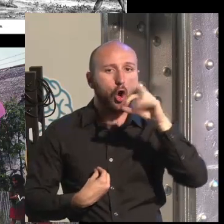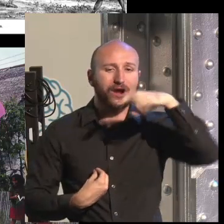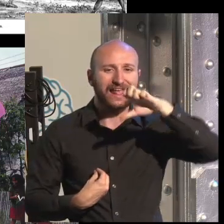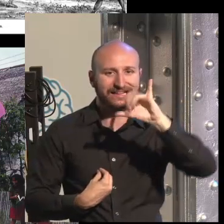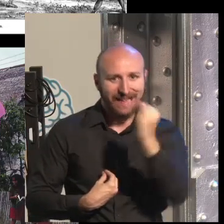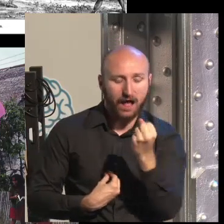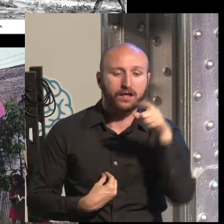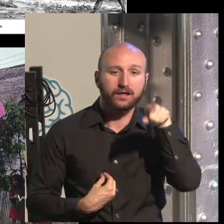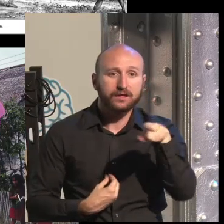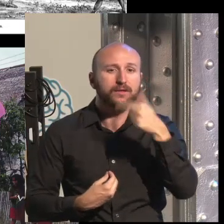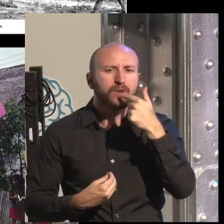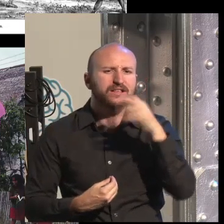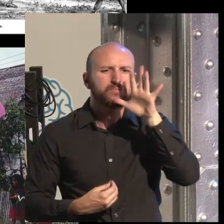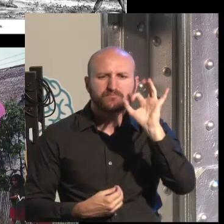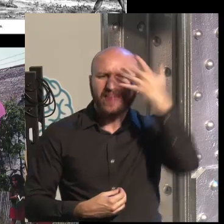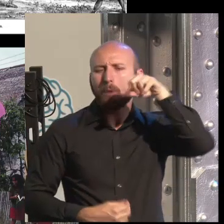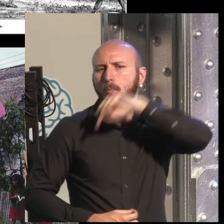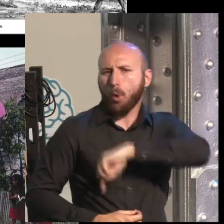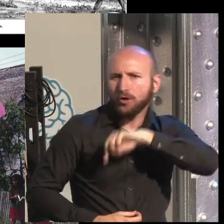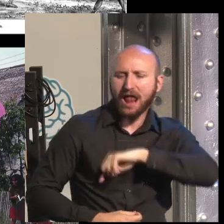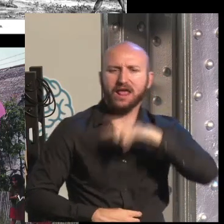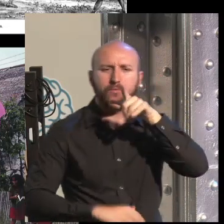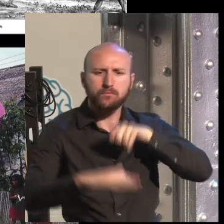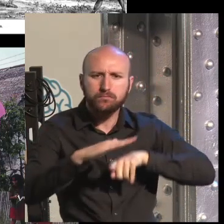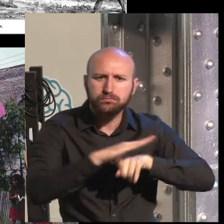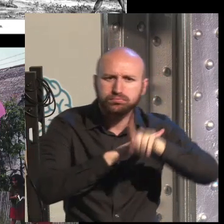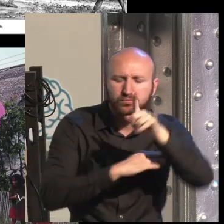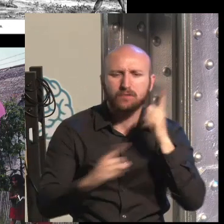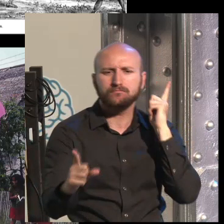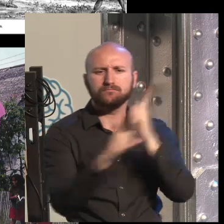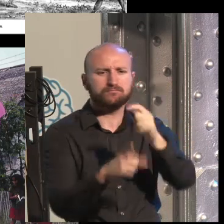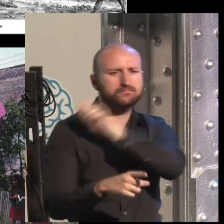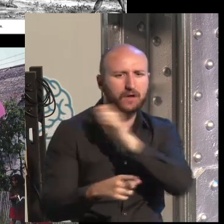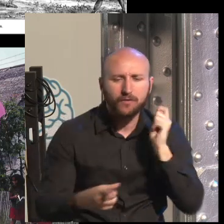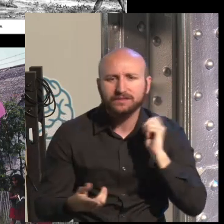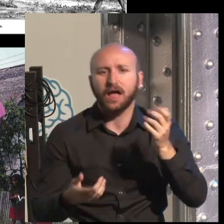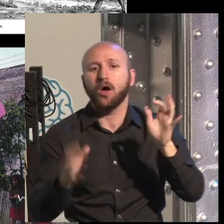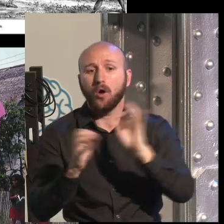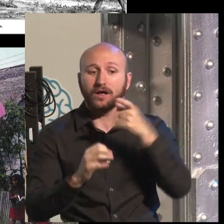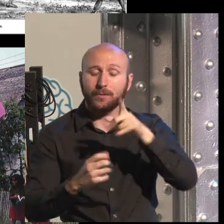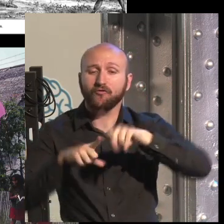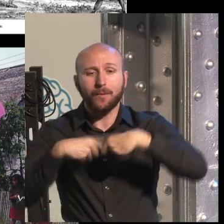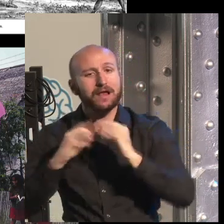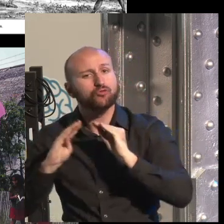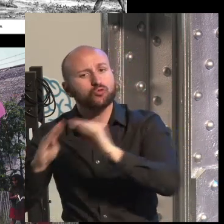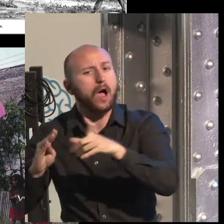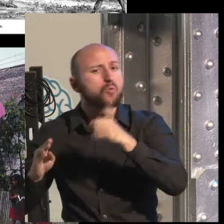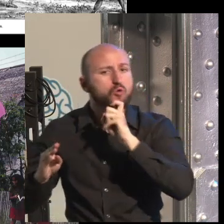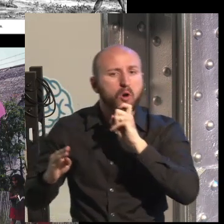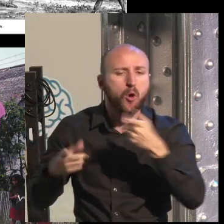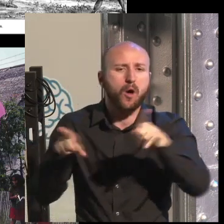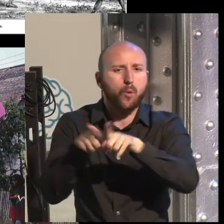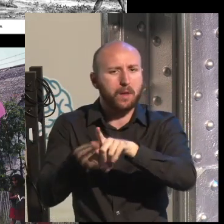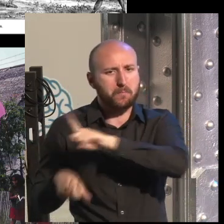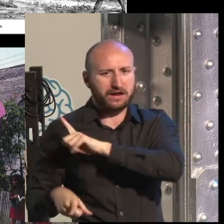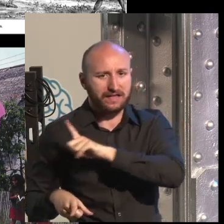de ideas morales, digamos, avanzadas, era antiesclavista, por ejemplo, procedía de una familia muy